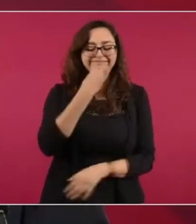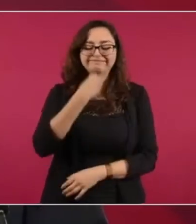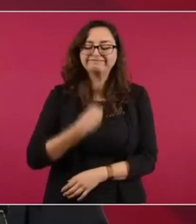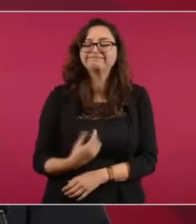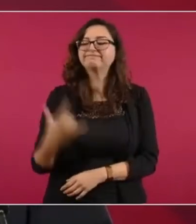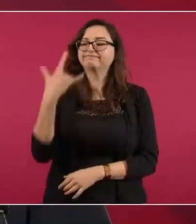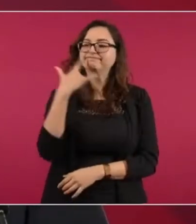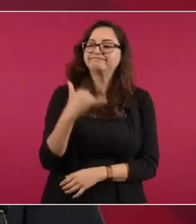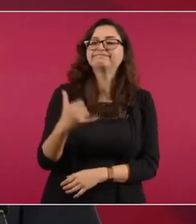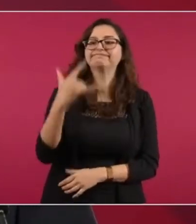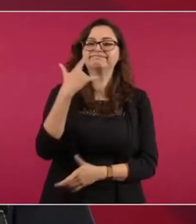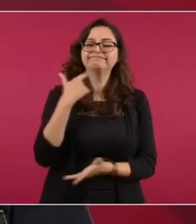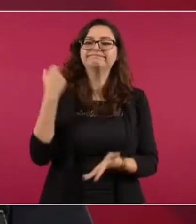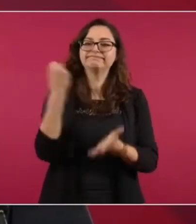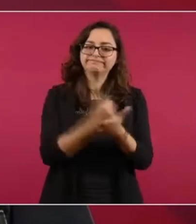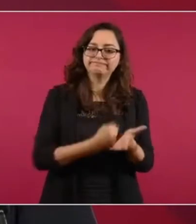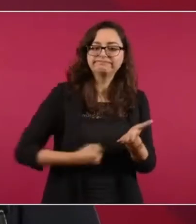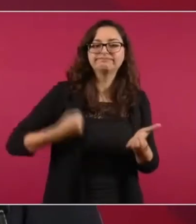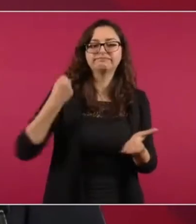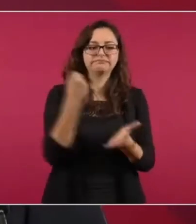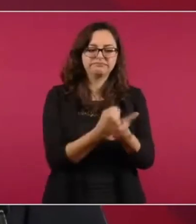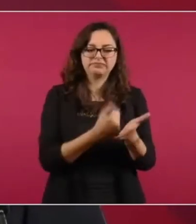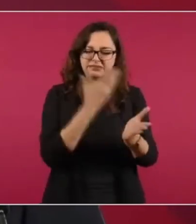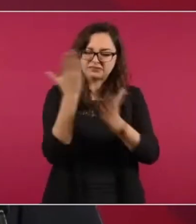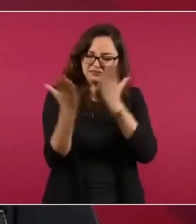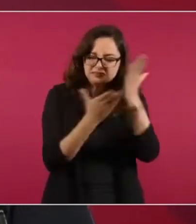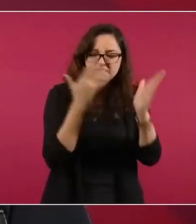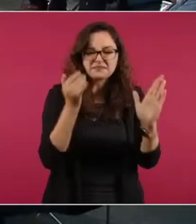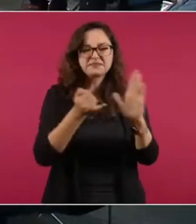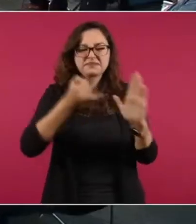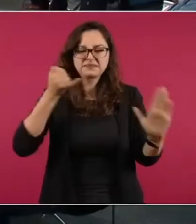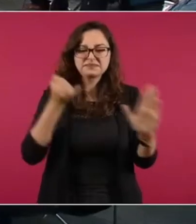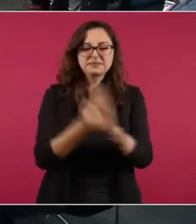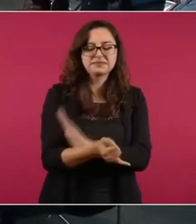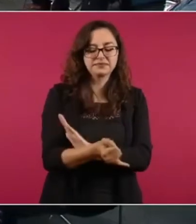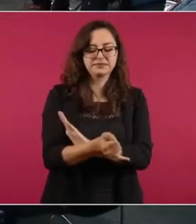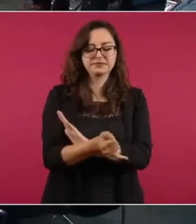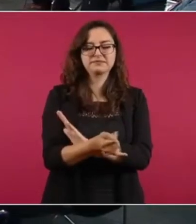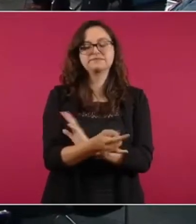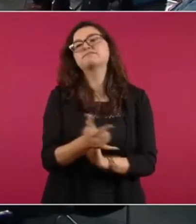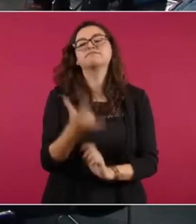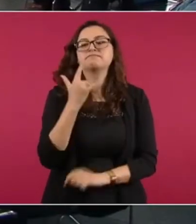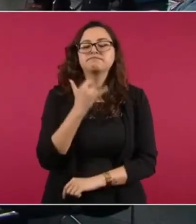nunca se desanimó, se aplicó a fondo